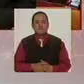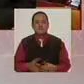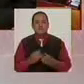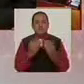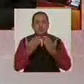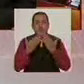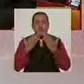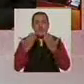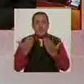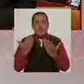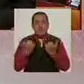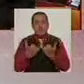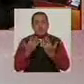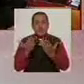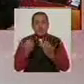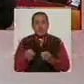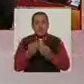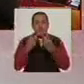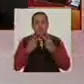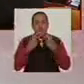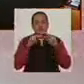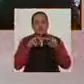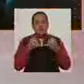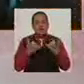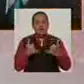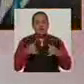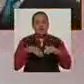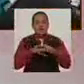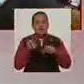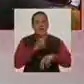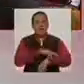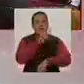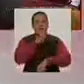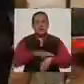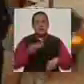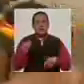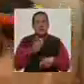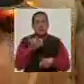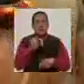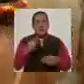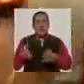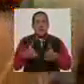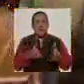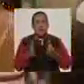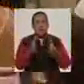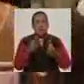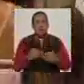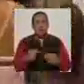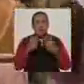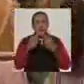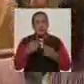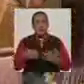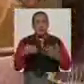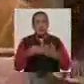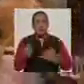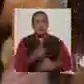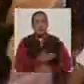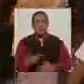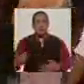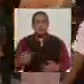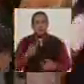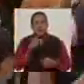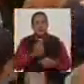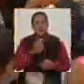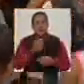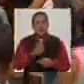Bien, muchísimas gracias. Entonces nos trasladamos hasta la región Amazonas. La primera dama de la nación cumple actividades.